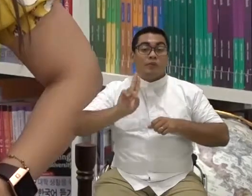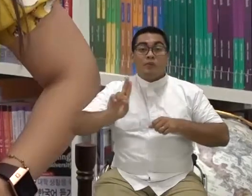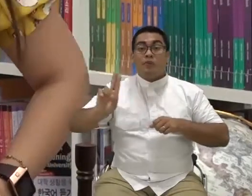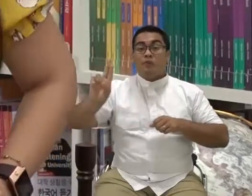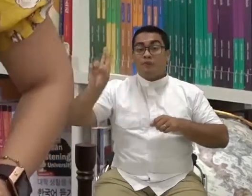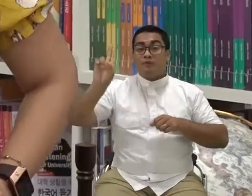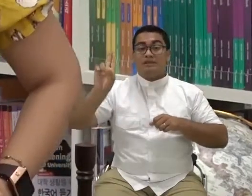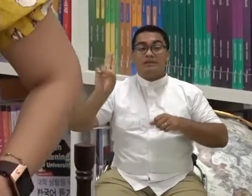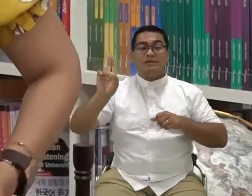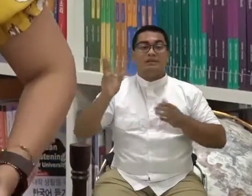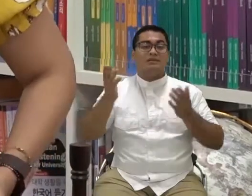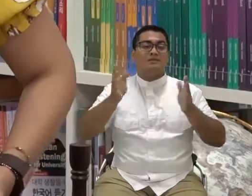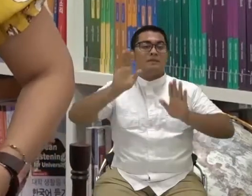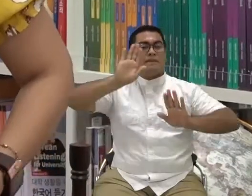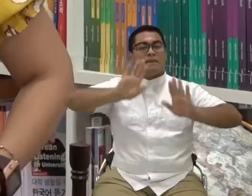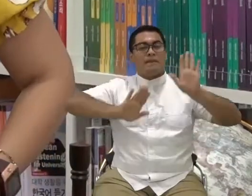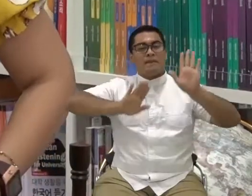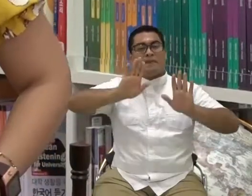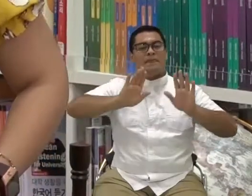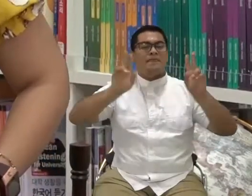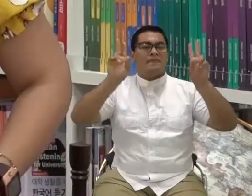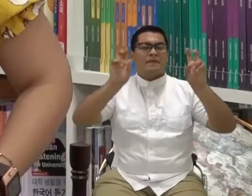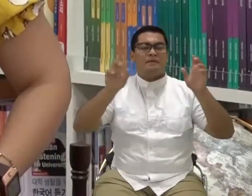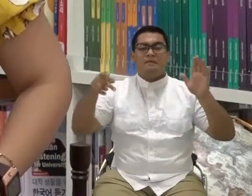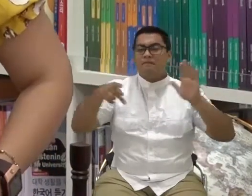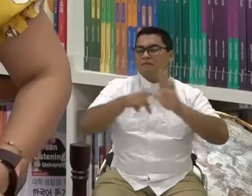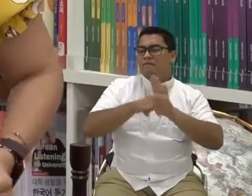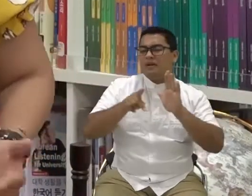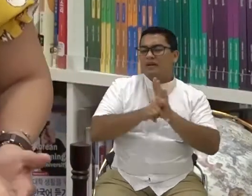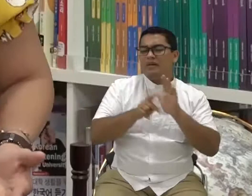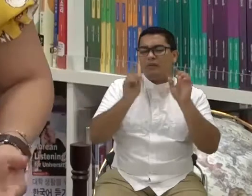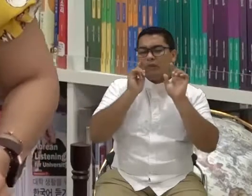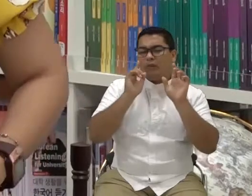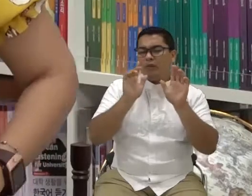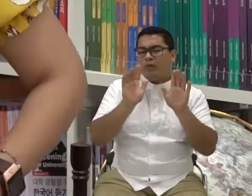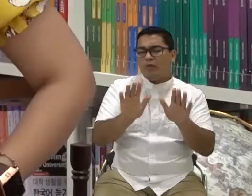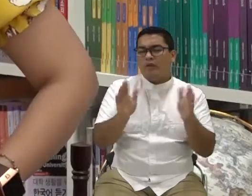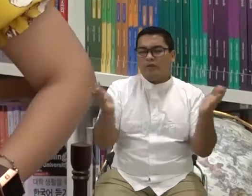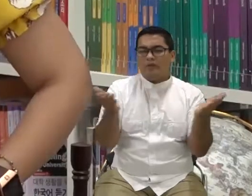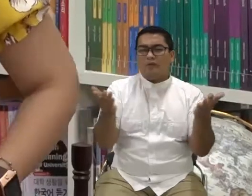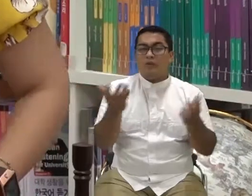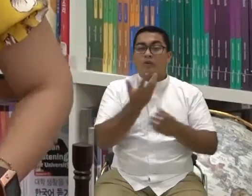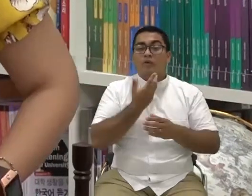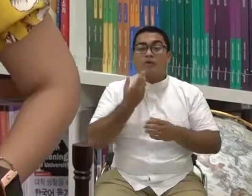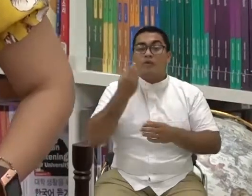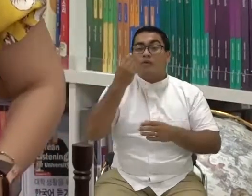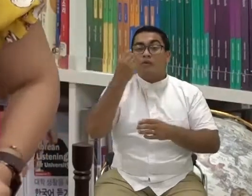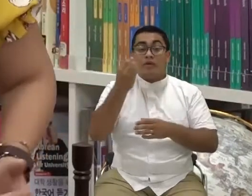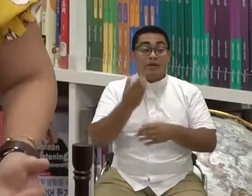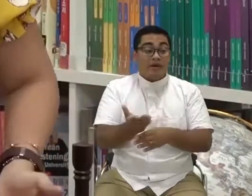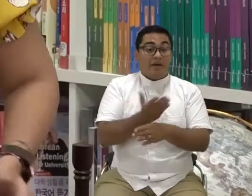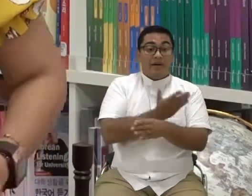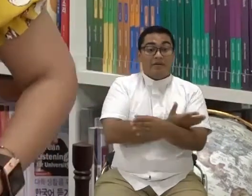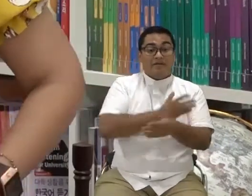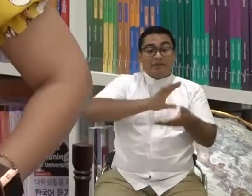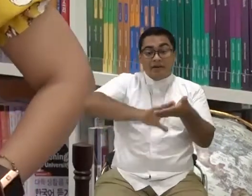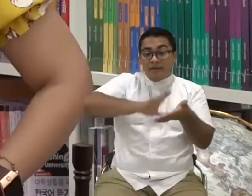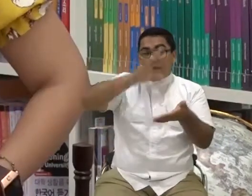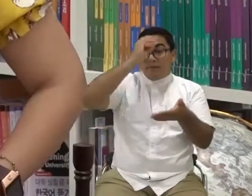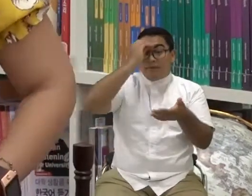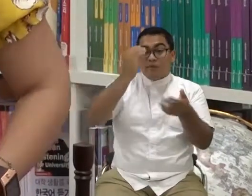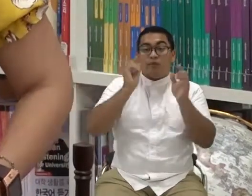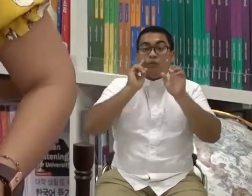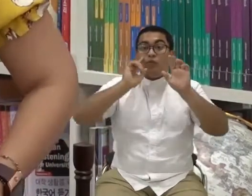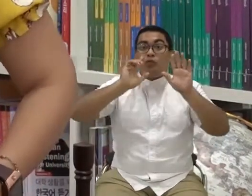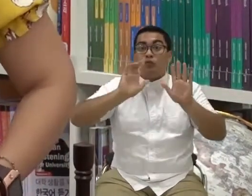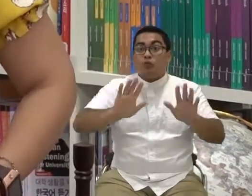universidades y la educación superior en el tema de la gestión integral del riesgo. ¿Cómo se están preparando los jóvenes de cara a proteger y salvaguardar